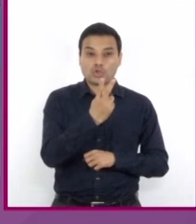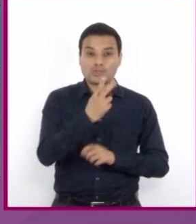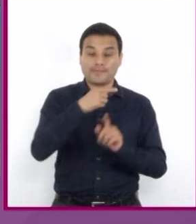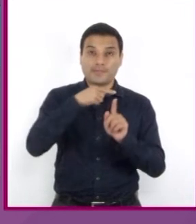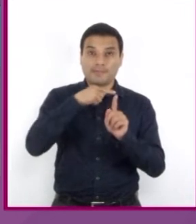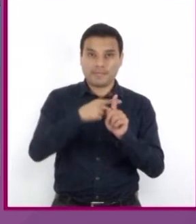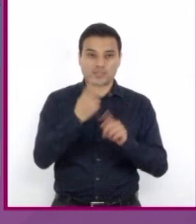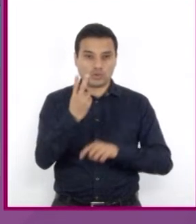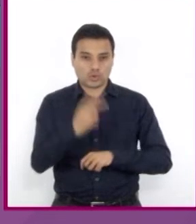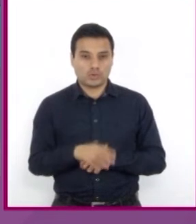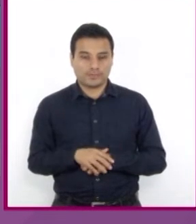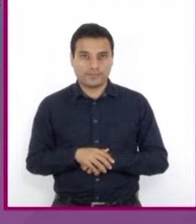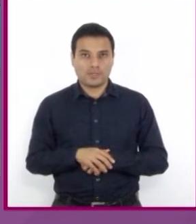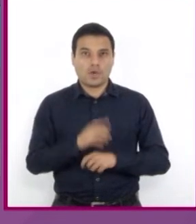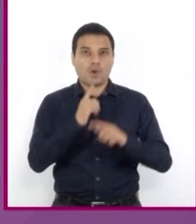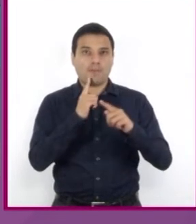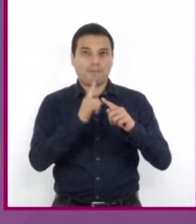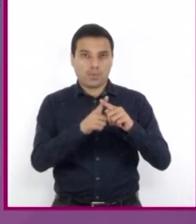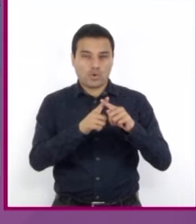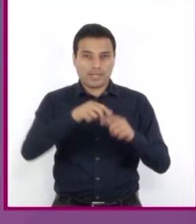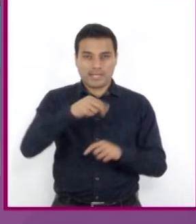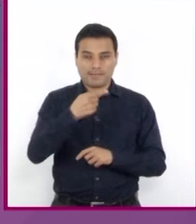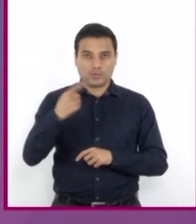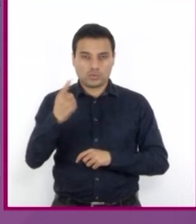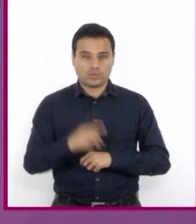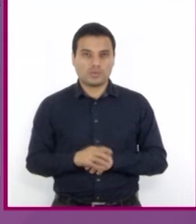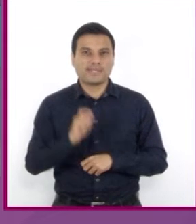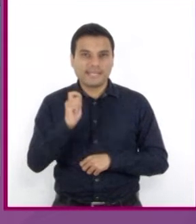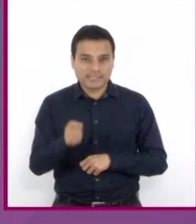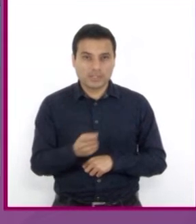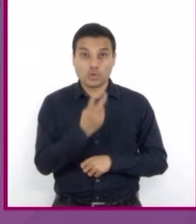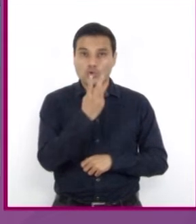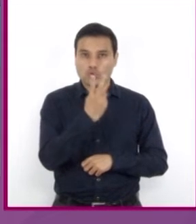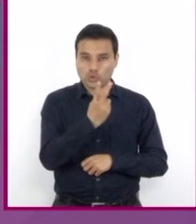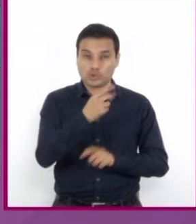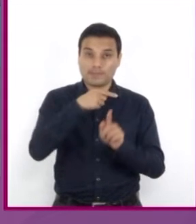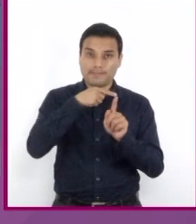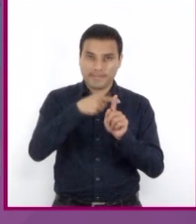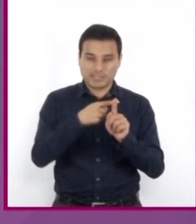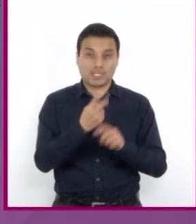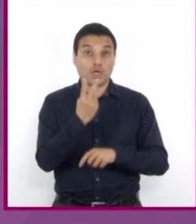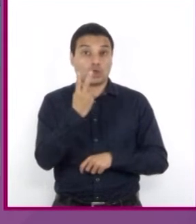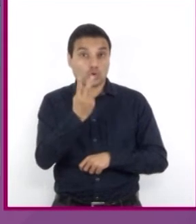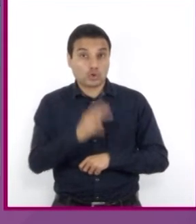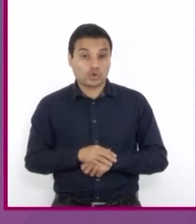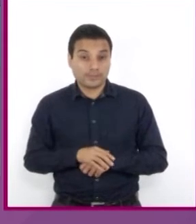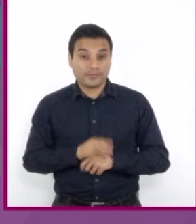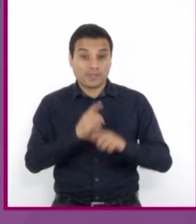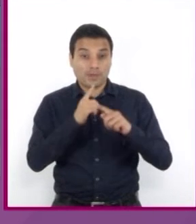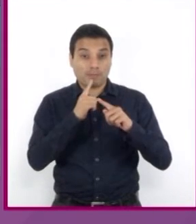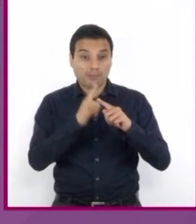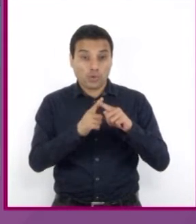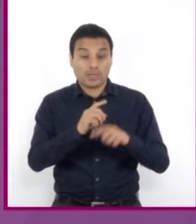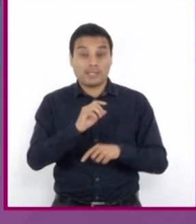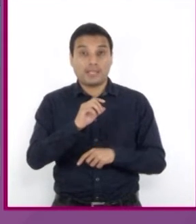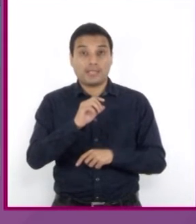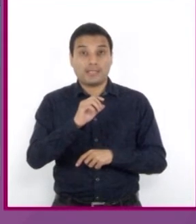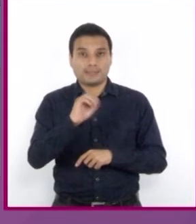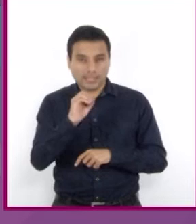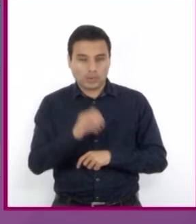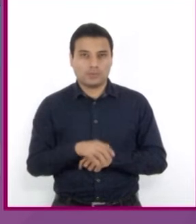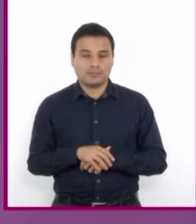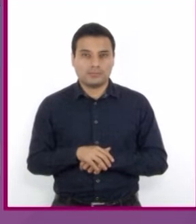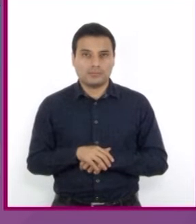de la diferencia de 1 y 1, esto es 2 más el doble de 0 o bien 2 por